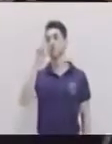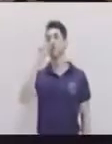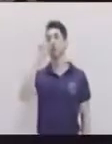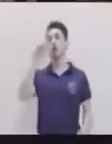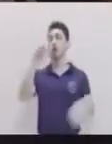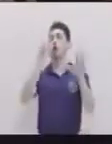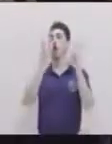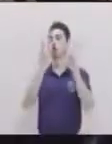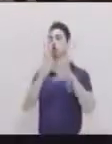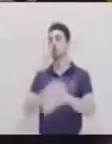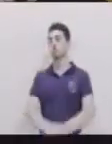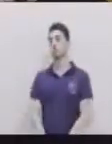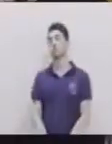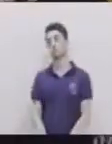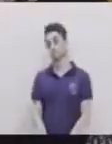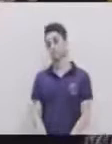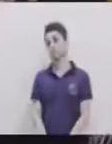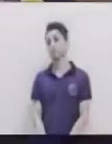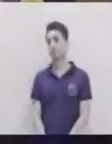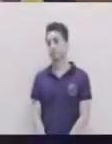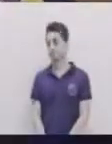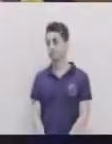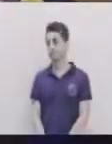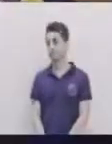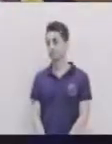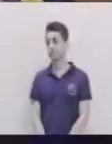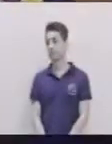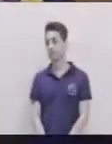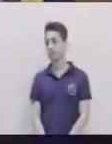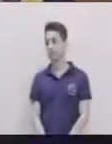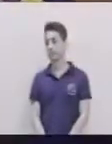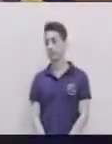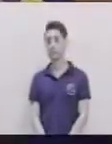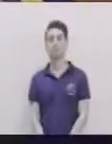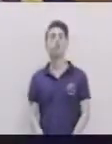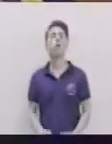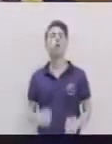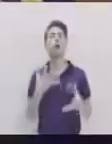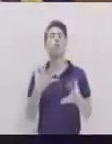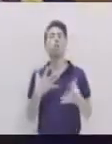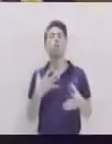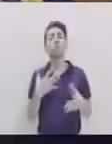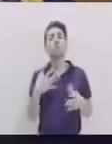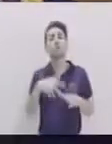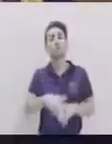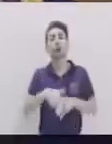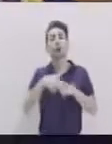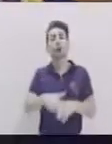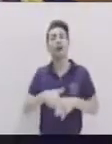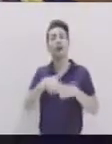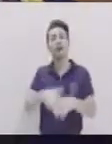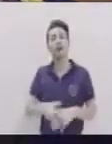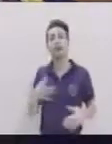seis, siete y ocho patos. Muy bien. ¿Cuántos caballos tenemos?